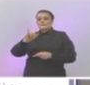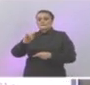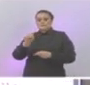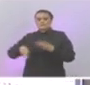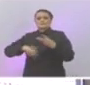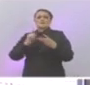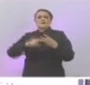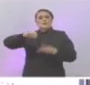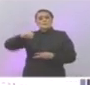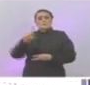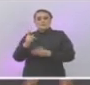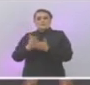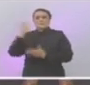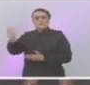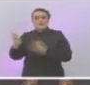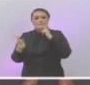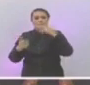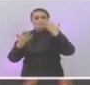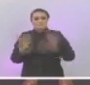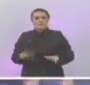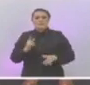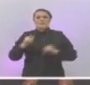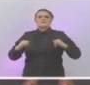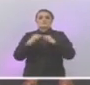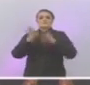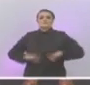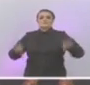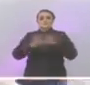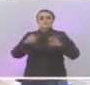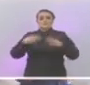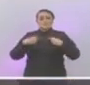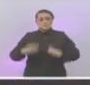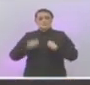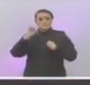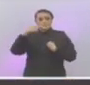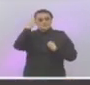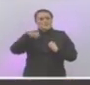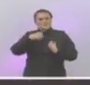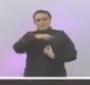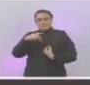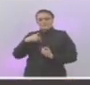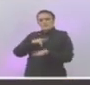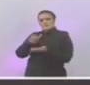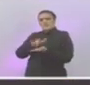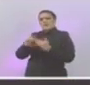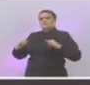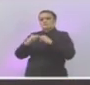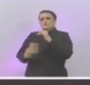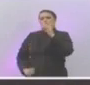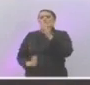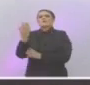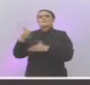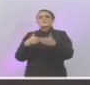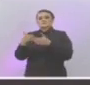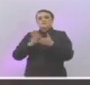y de los ministerios públicos de esta importante institución de los potosinos. Seguiremos respaldando esta renovada institución en